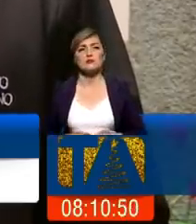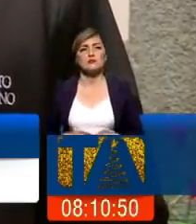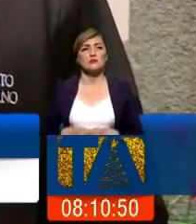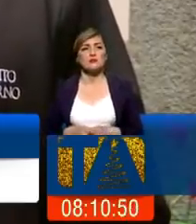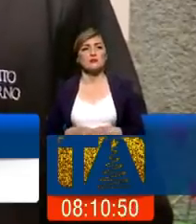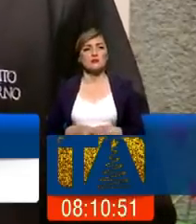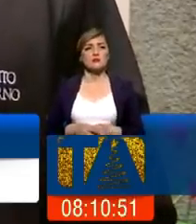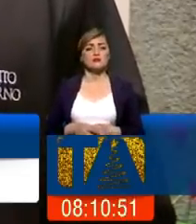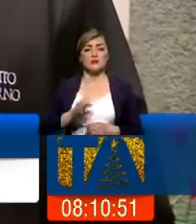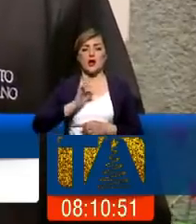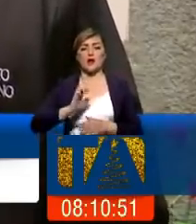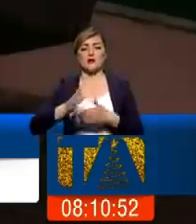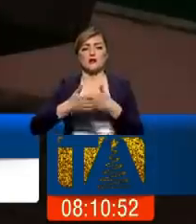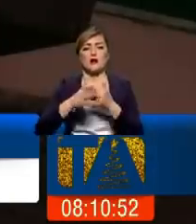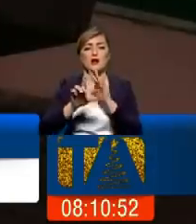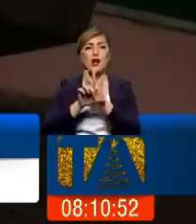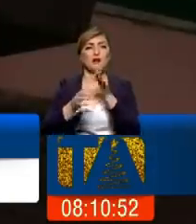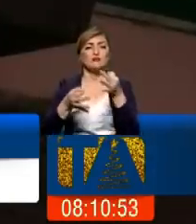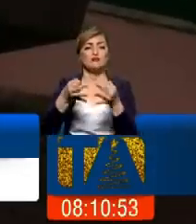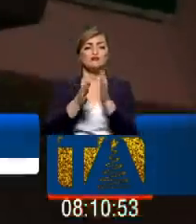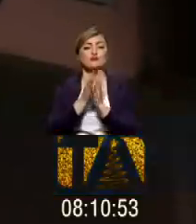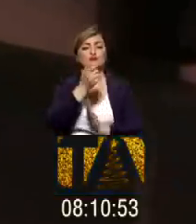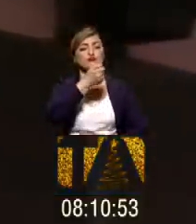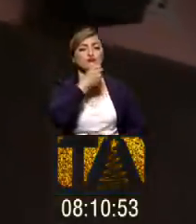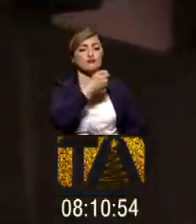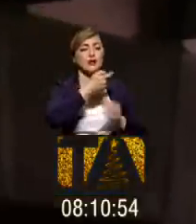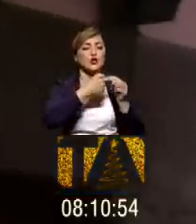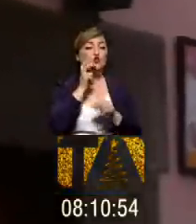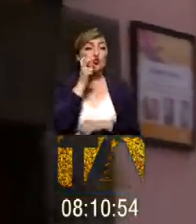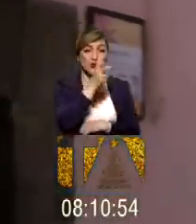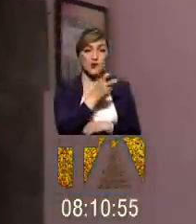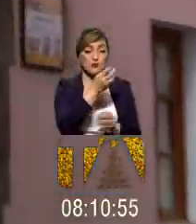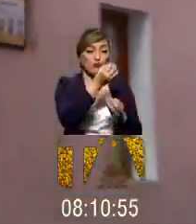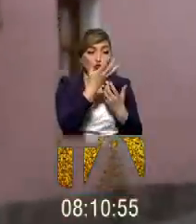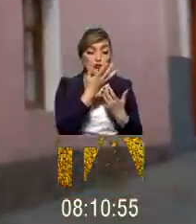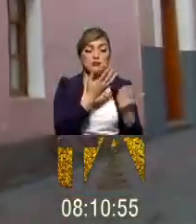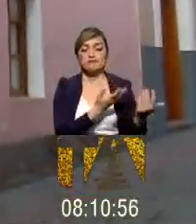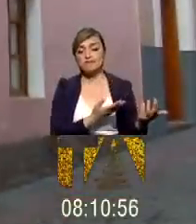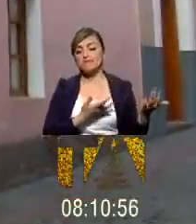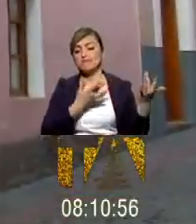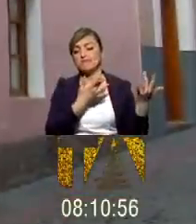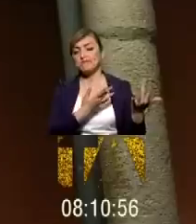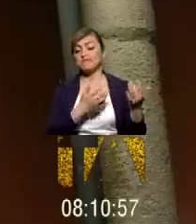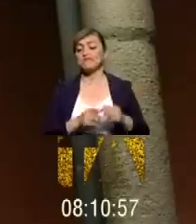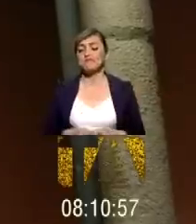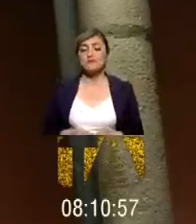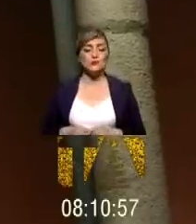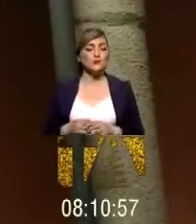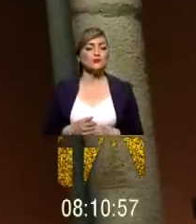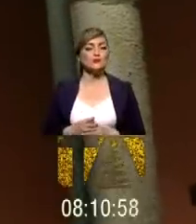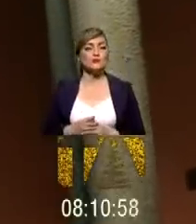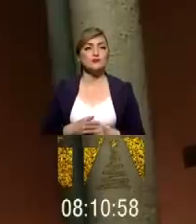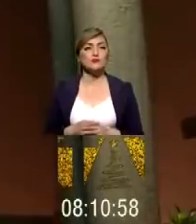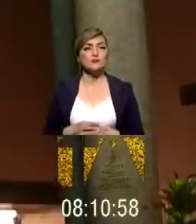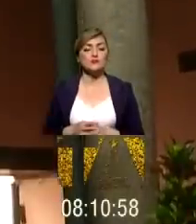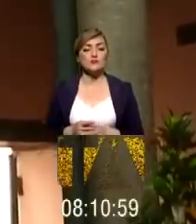de manera ética, legal, justa. Solicitamos una entrevista con Quito Turismo para conocer su versión. Sin embargo, nos mantenemos aún a la espera